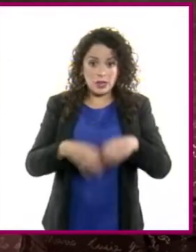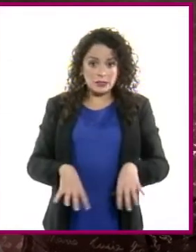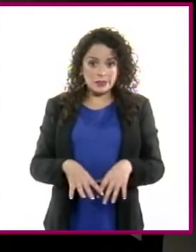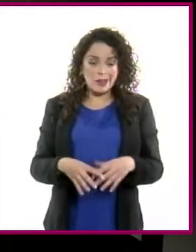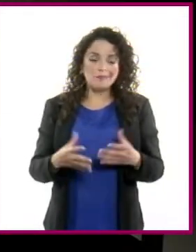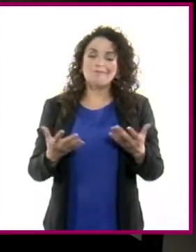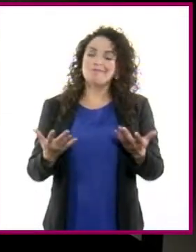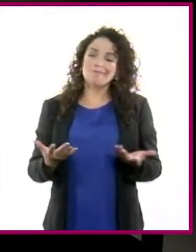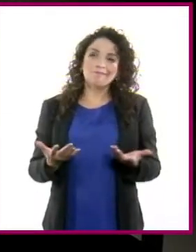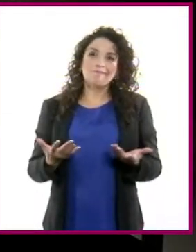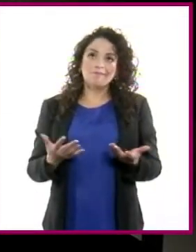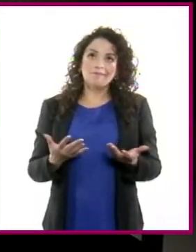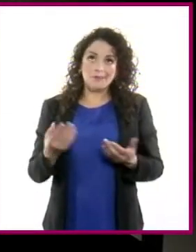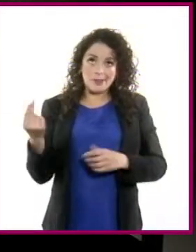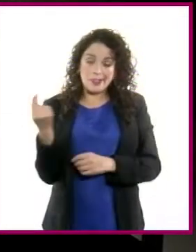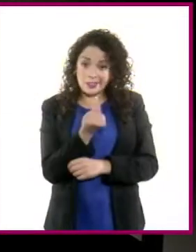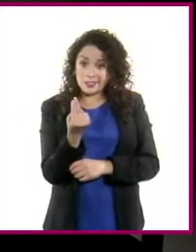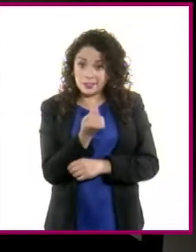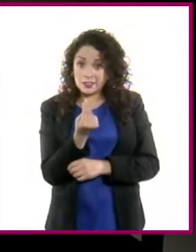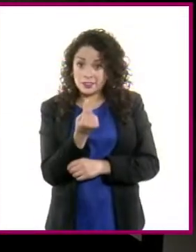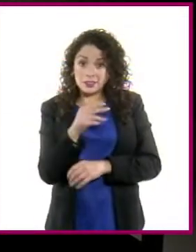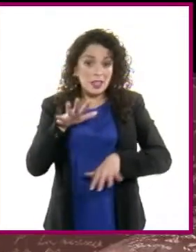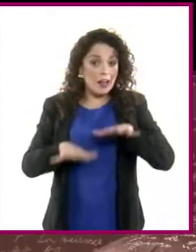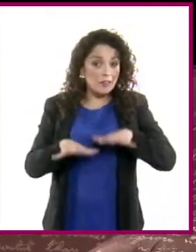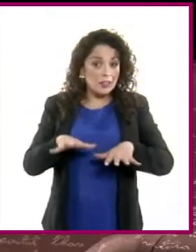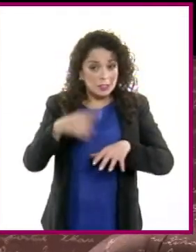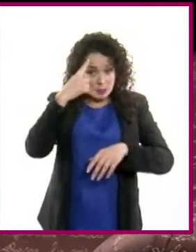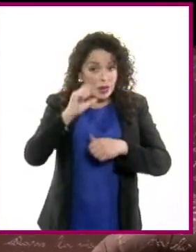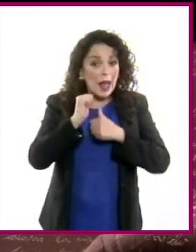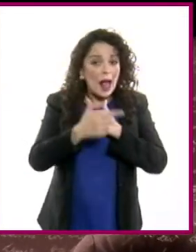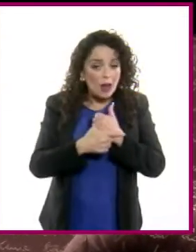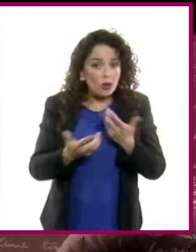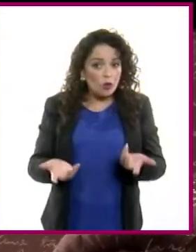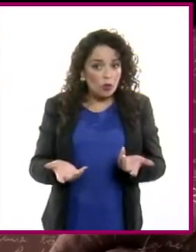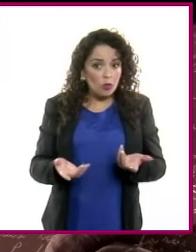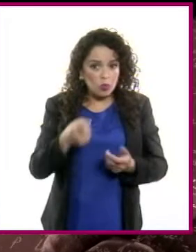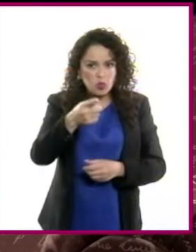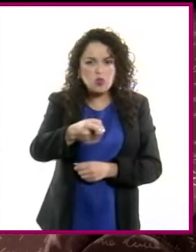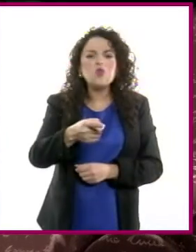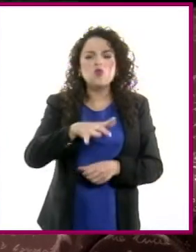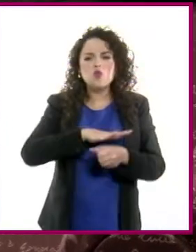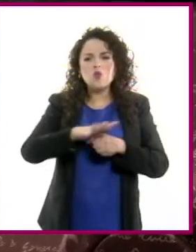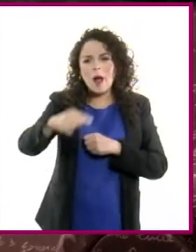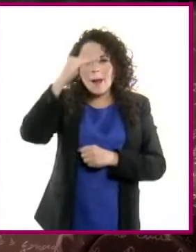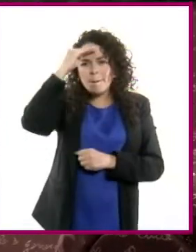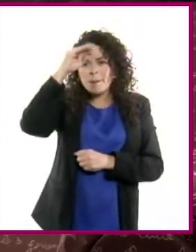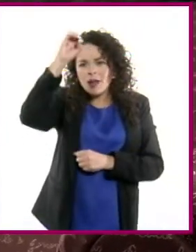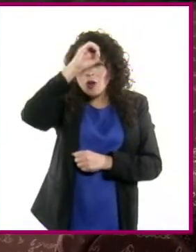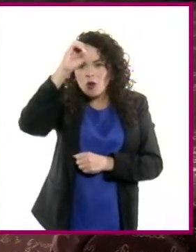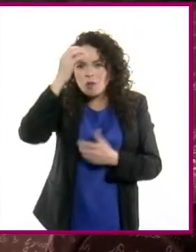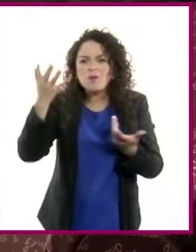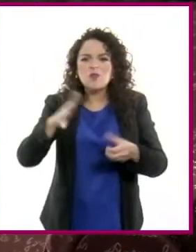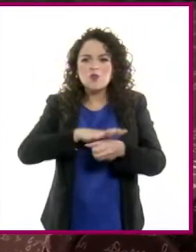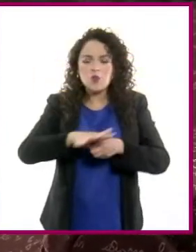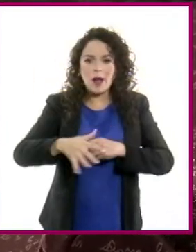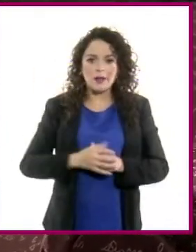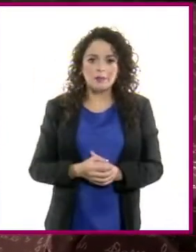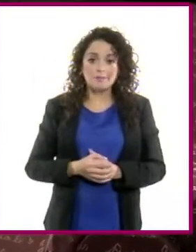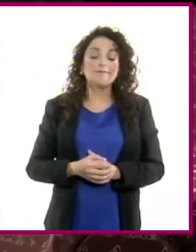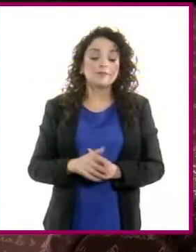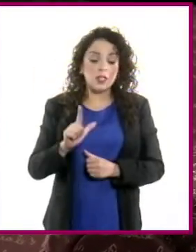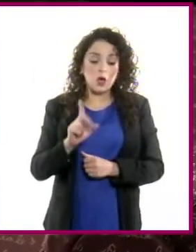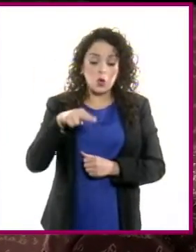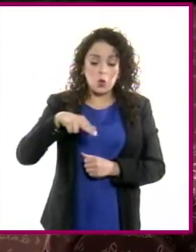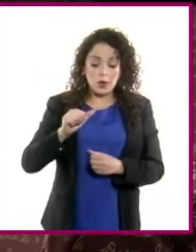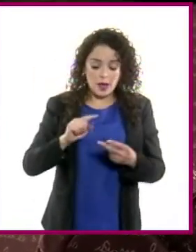necesario? ¿Tú qué crees? Estas son algunas de las preguntas que rondaron hoy por la mente de Luna y